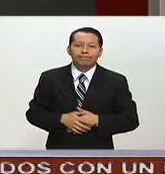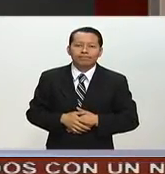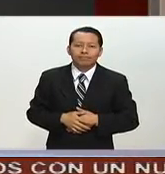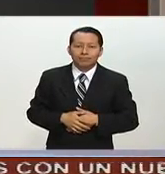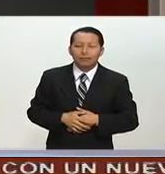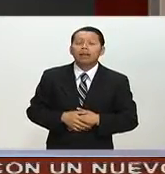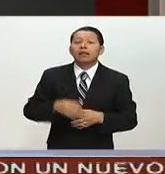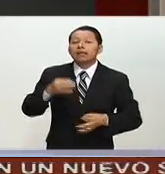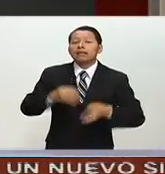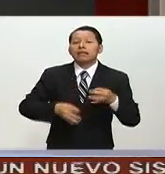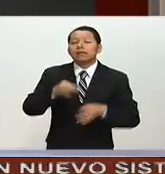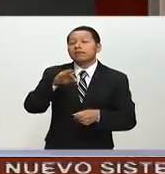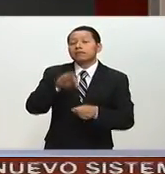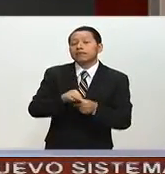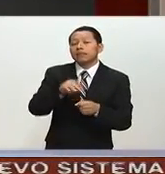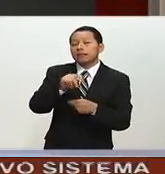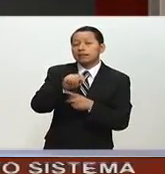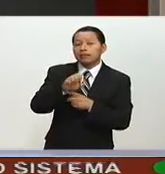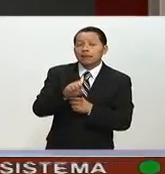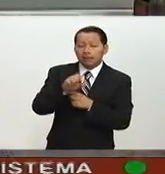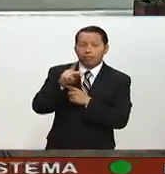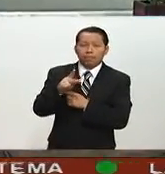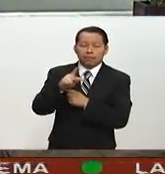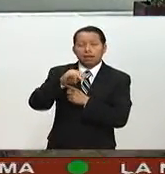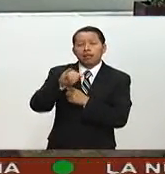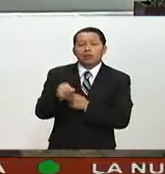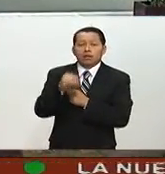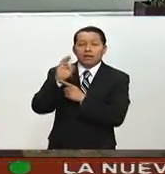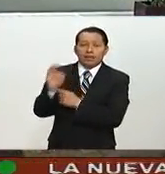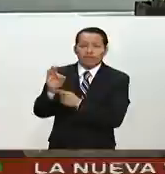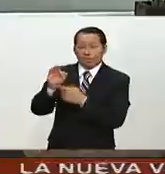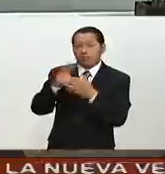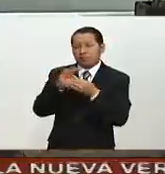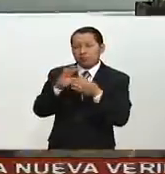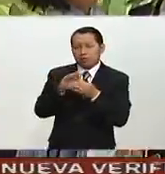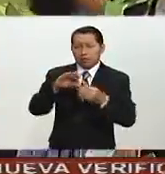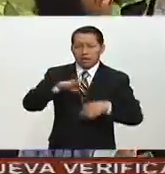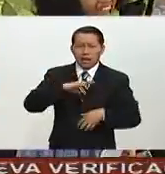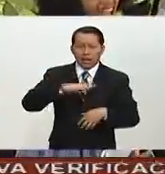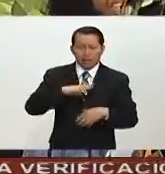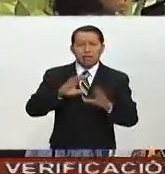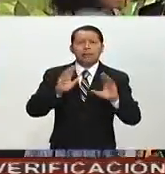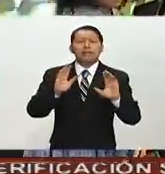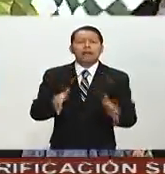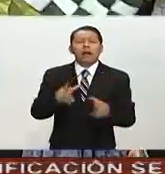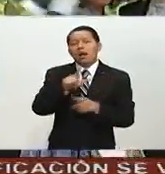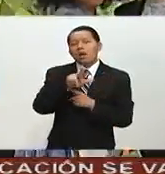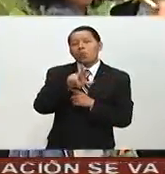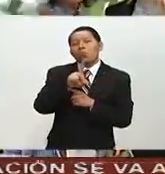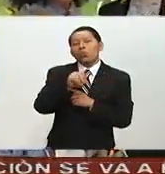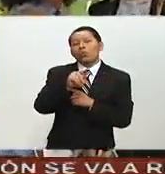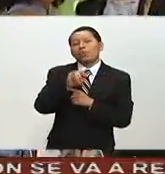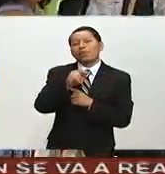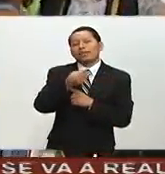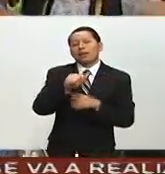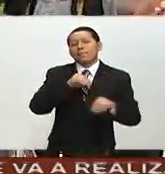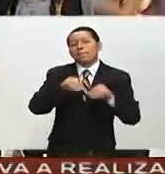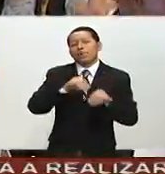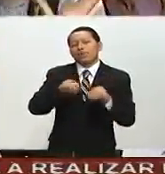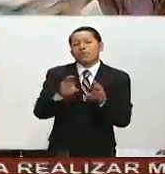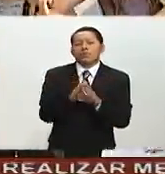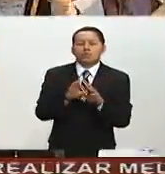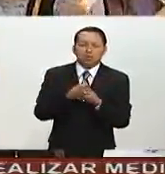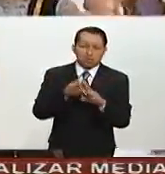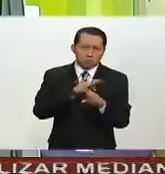El Tribunal Electoral del Poder Judicial de la Federación dio el banderazo de salida a la Ludoteca Móvil, un espacio interactivo donde